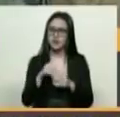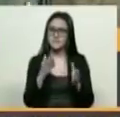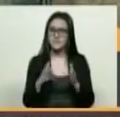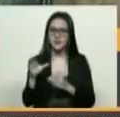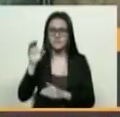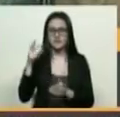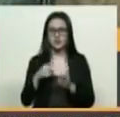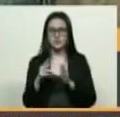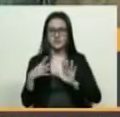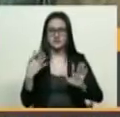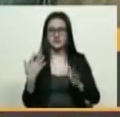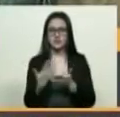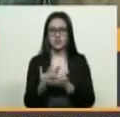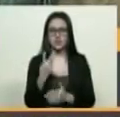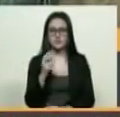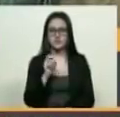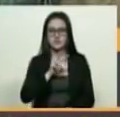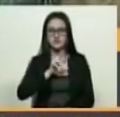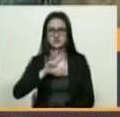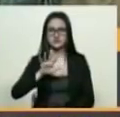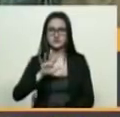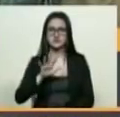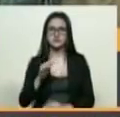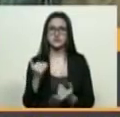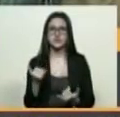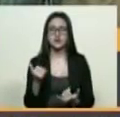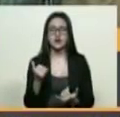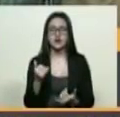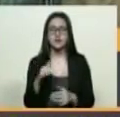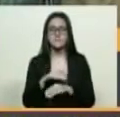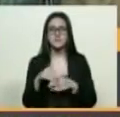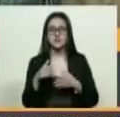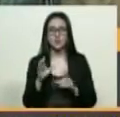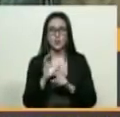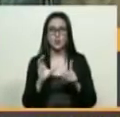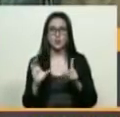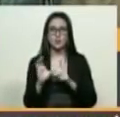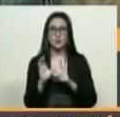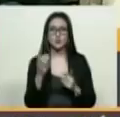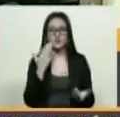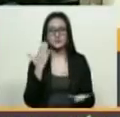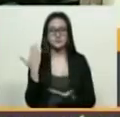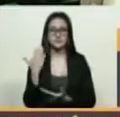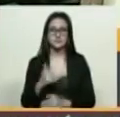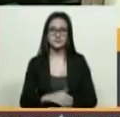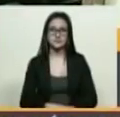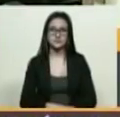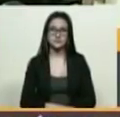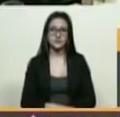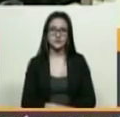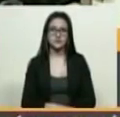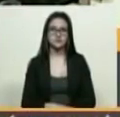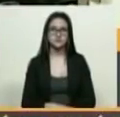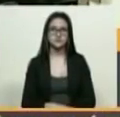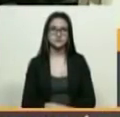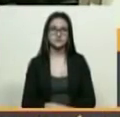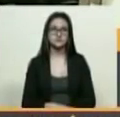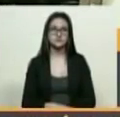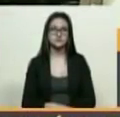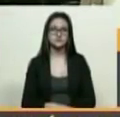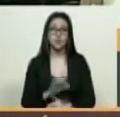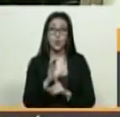Patria 2019-2025. De inmediato escuchemos al ministro de Cultura, Ernesto Villegas. La cultura venezolana es una cultura de